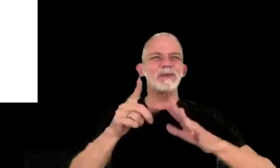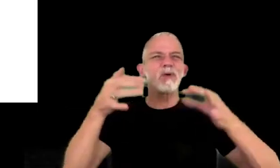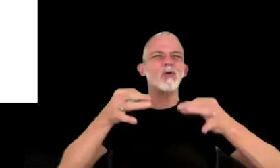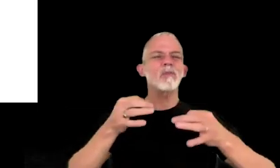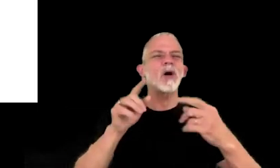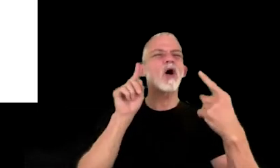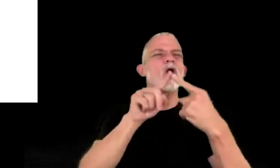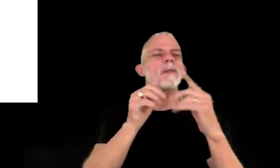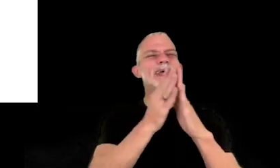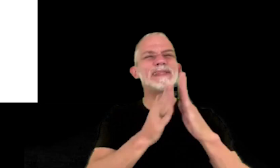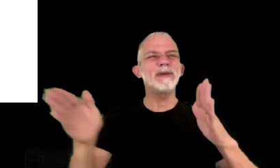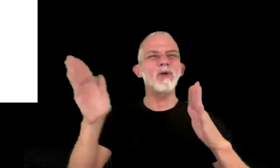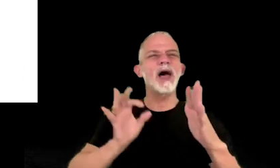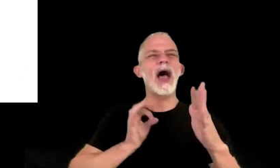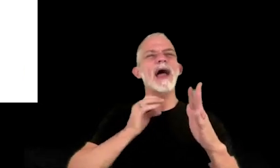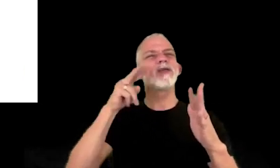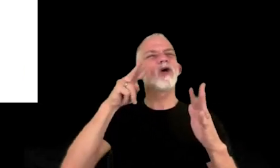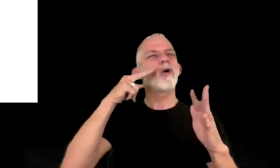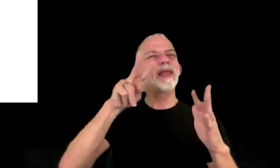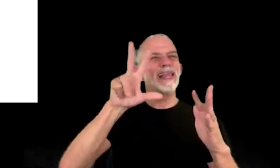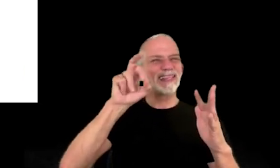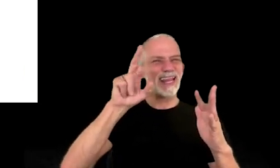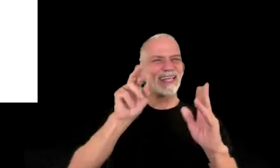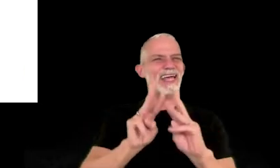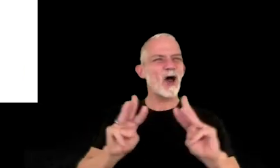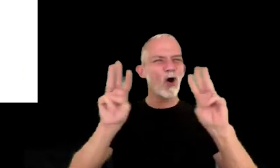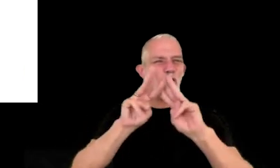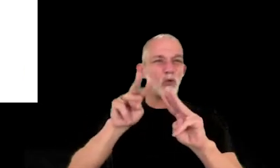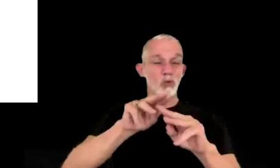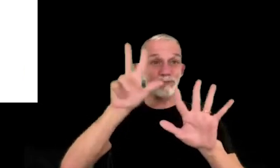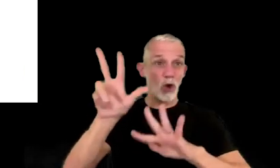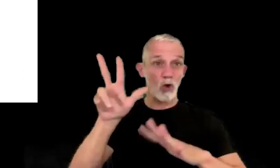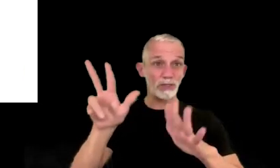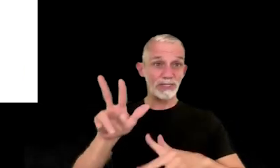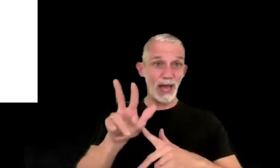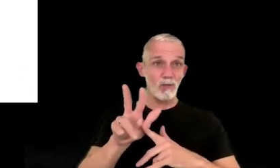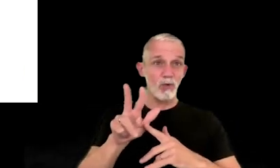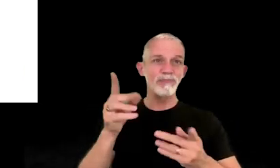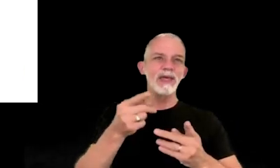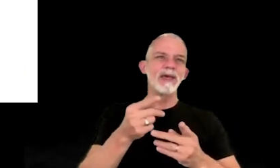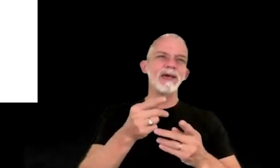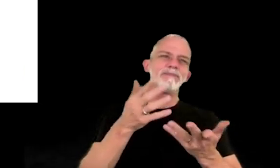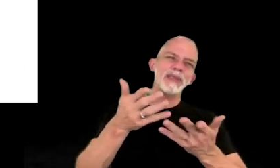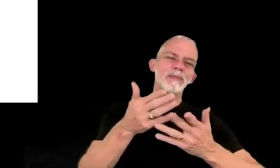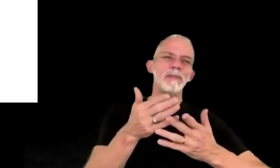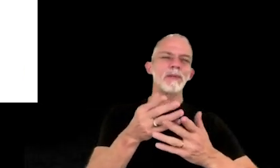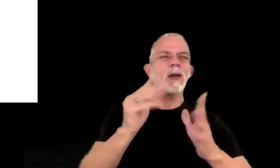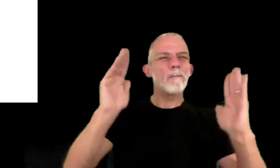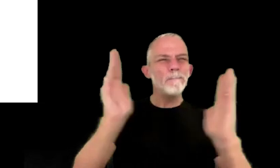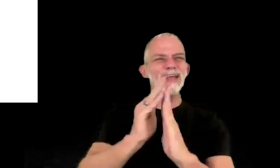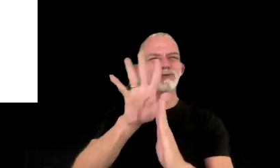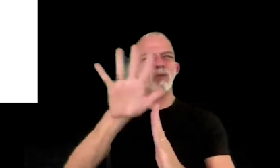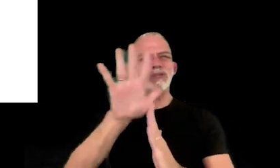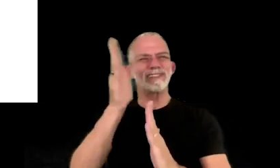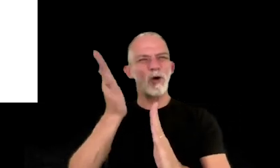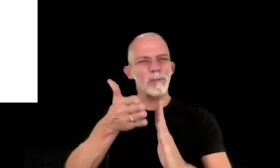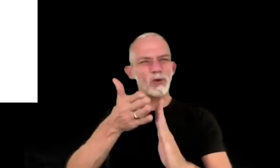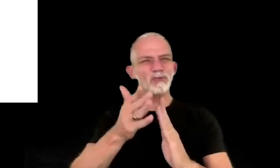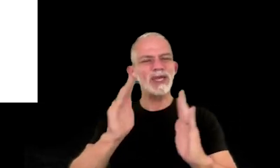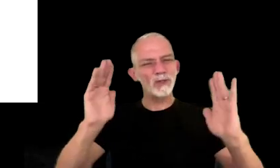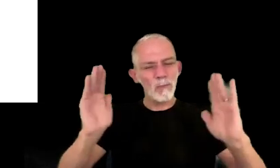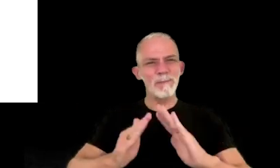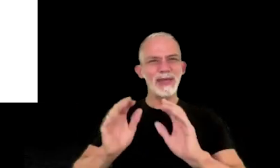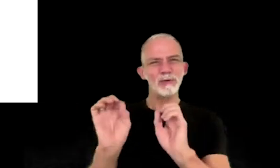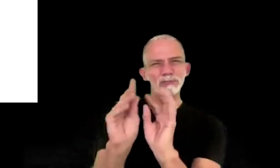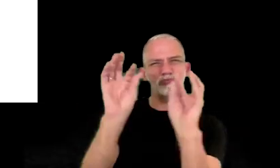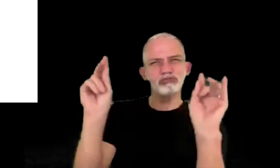Sostenible 2030 de Naciones Unidas. Octavo, Fit for 55, que es disminuir un 55% los gases de efecto